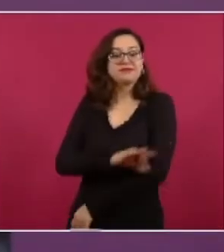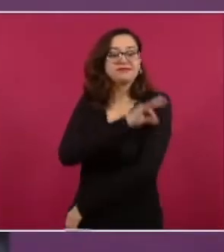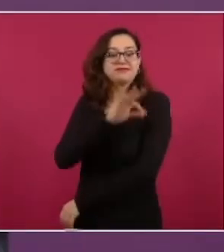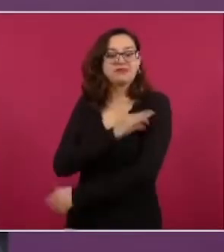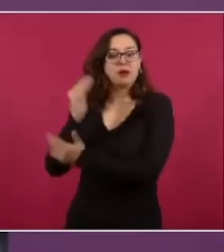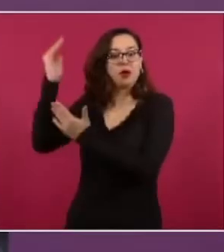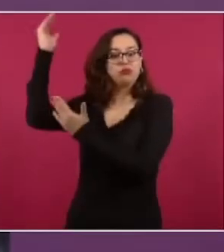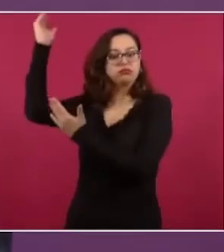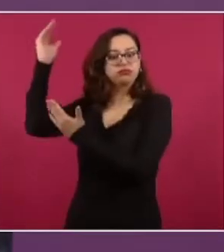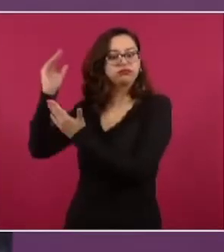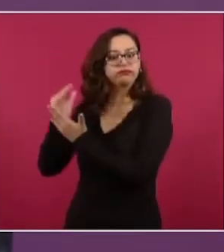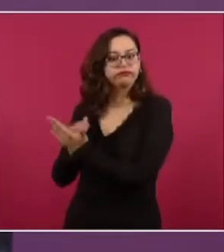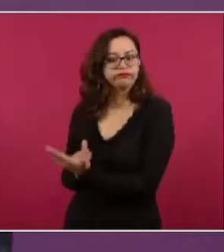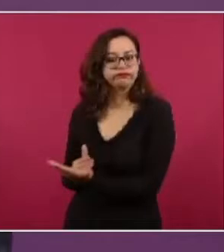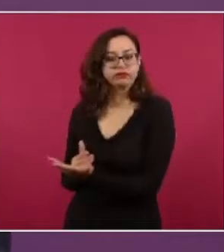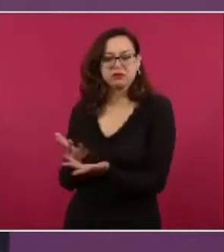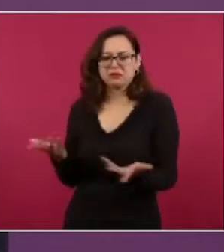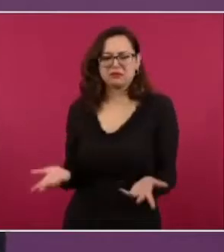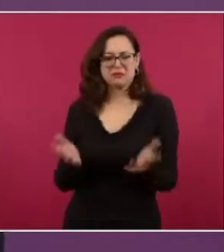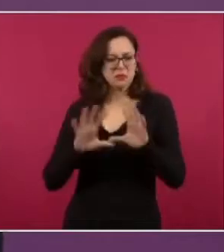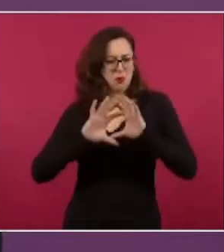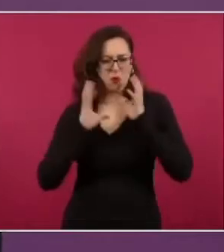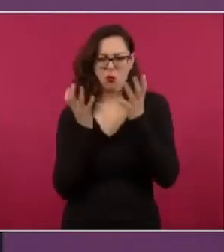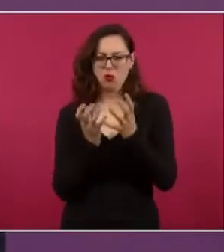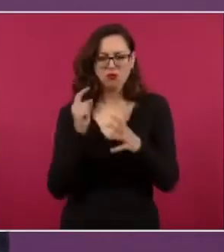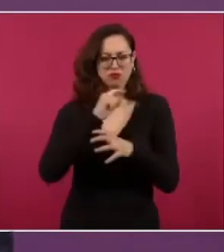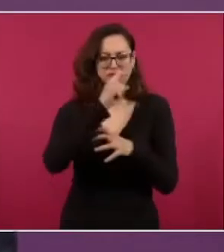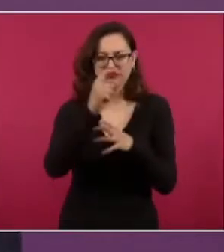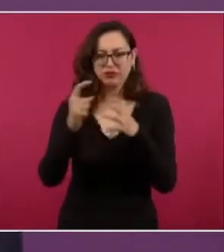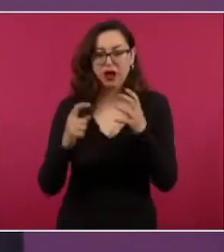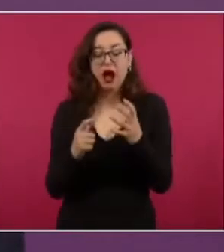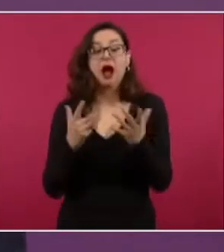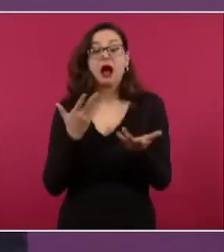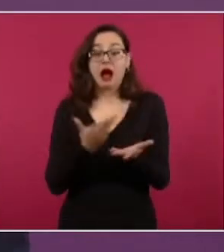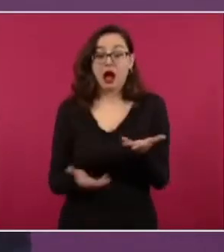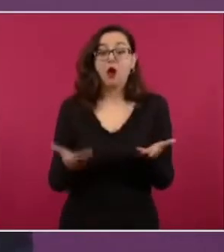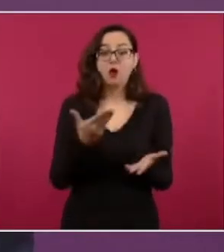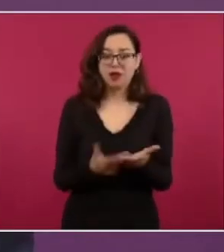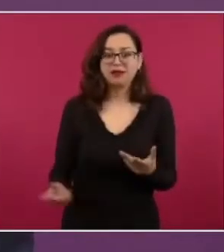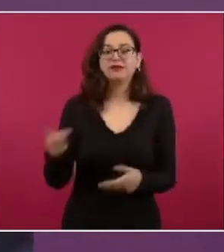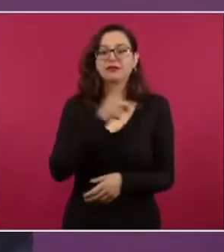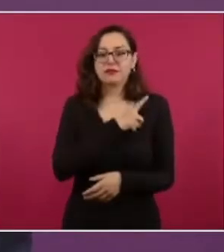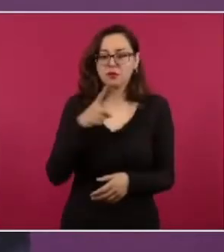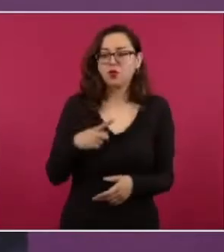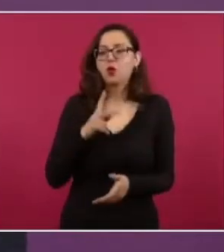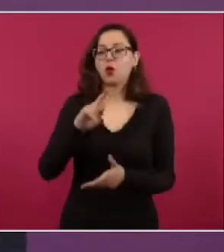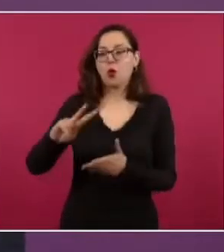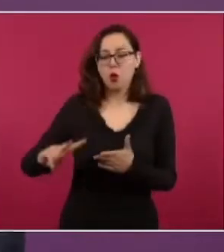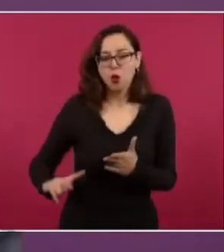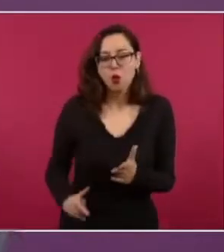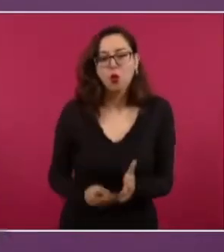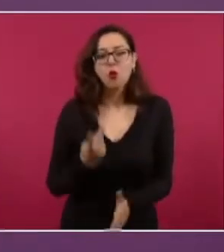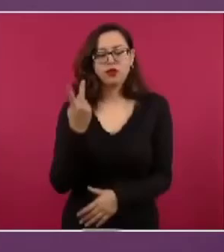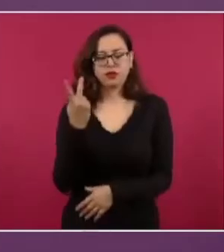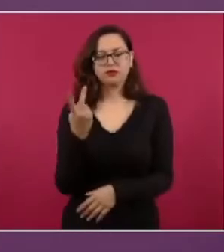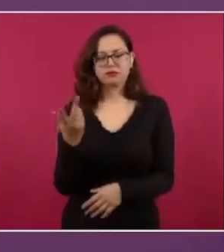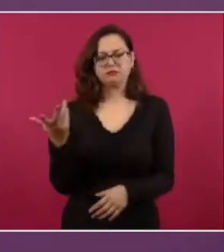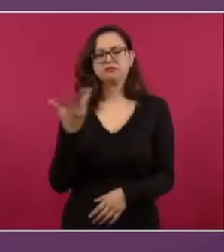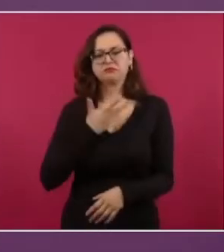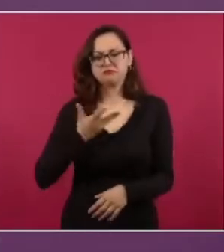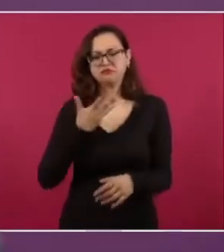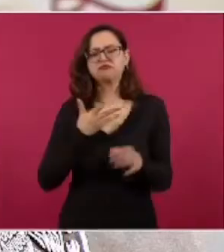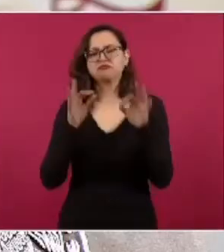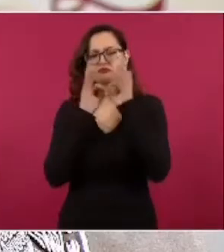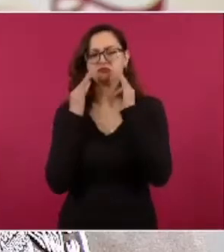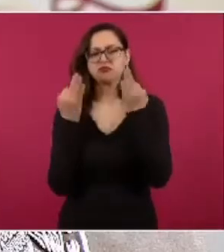responder de manera activa y estamos en puerta de hacerlo. Hay un modelo de trabajo muy conocido en la salud